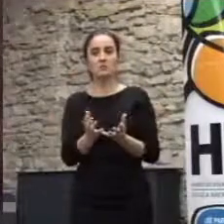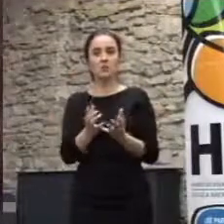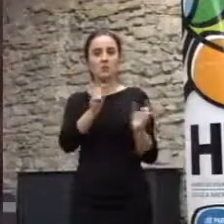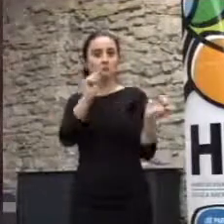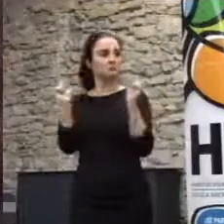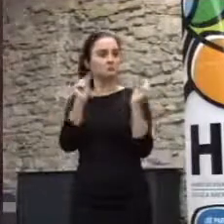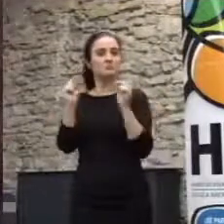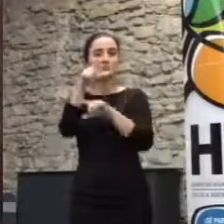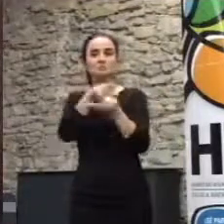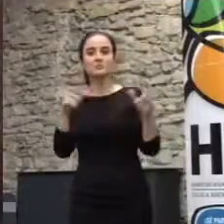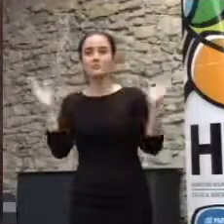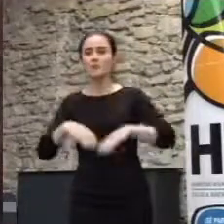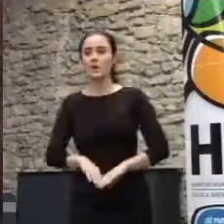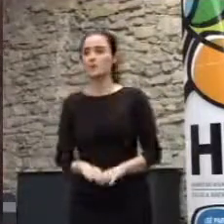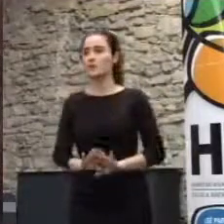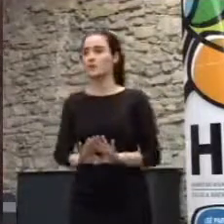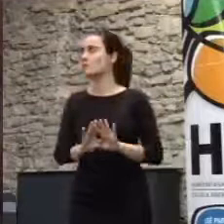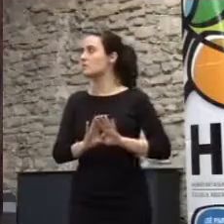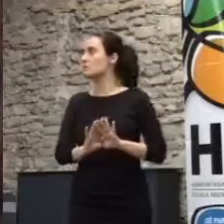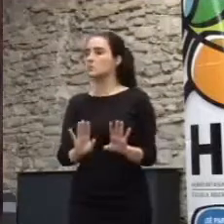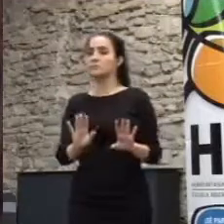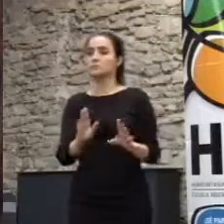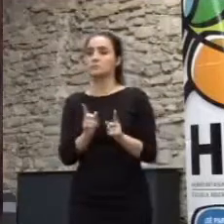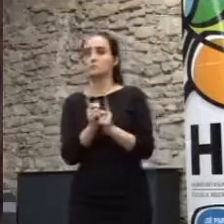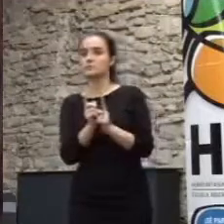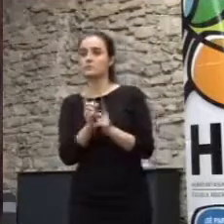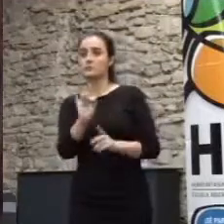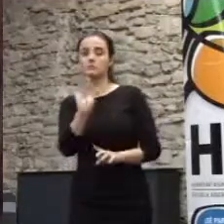y sin embargo... Pero concluye, por favor. Vale, pues